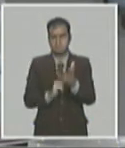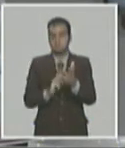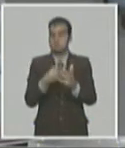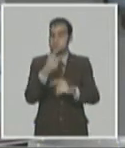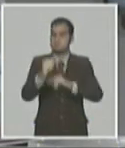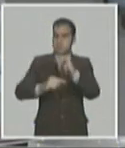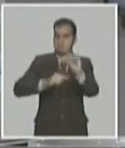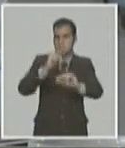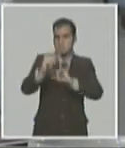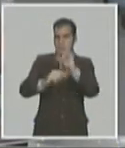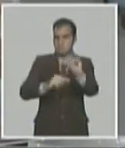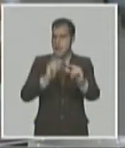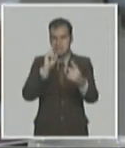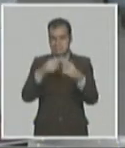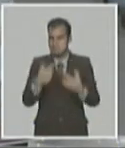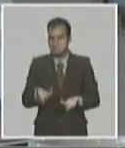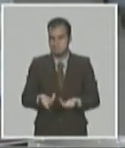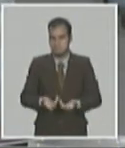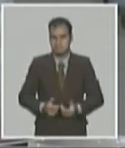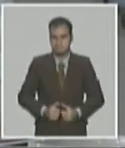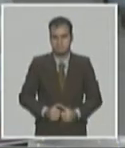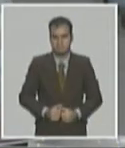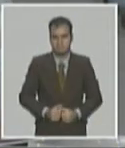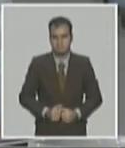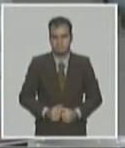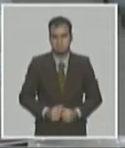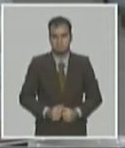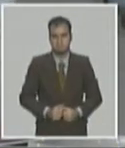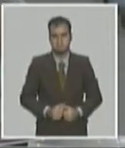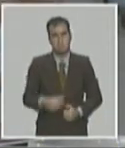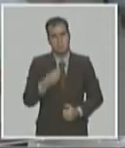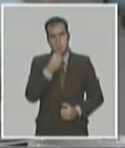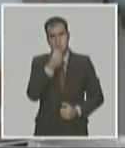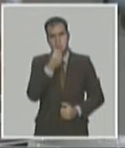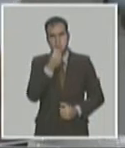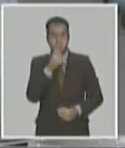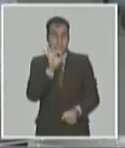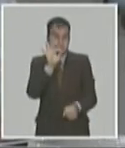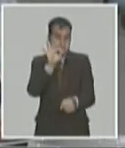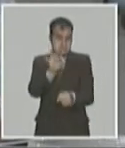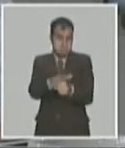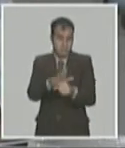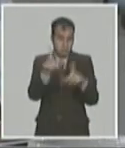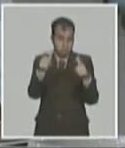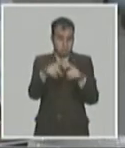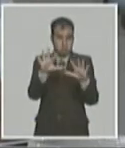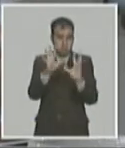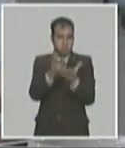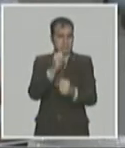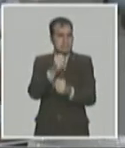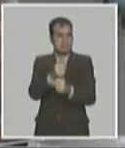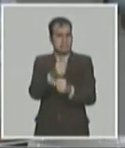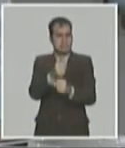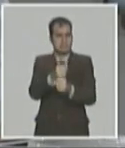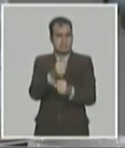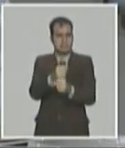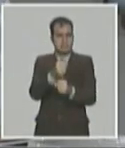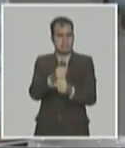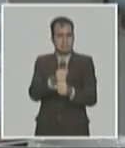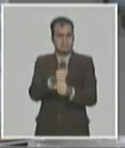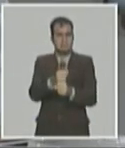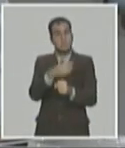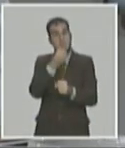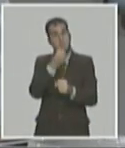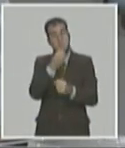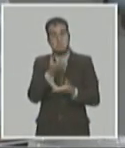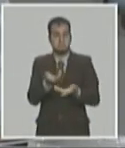el objetivo de que también se le pueda entregar, porque consideramos que puede ser una buena introducción a lo que queremos que pueda